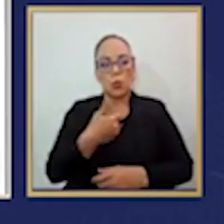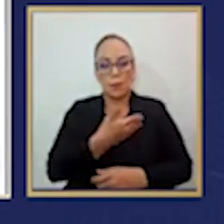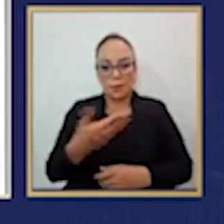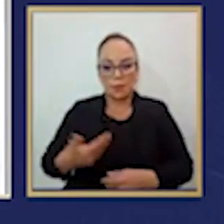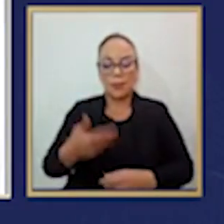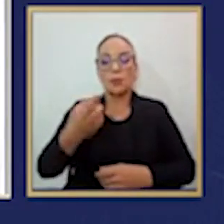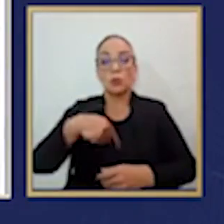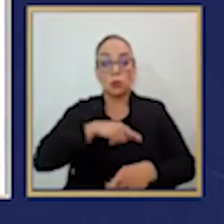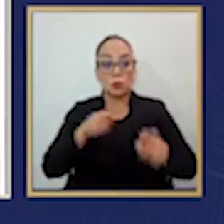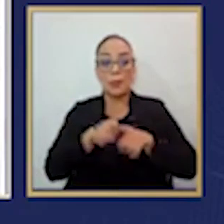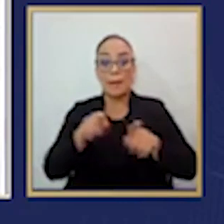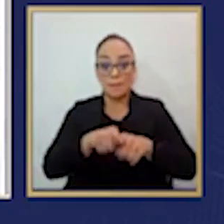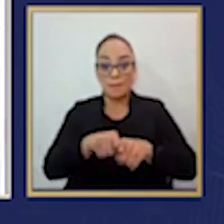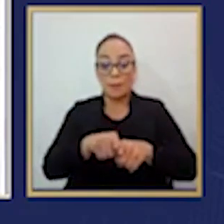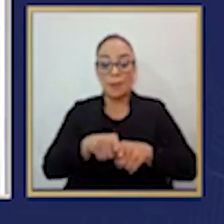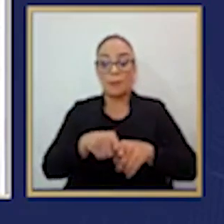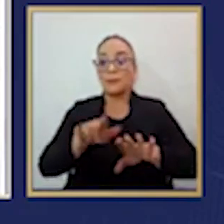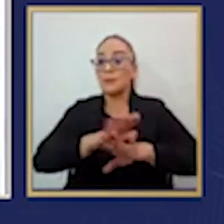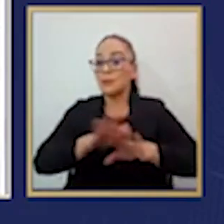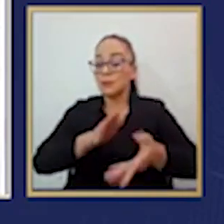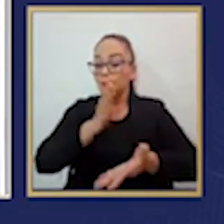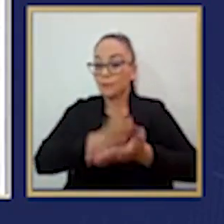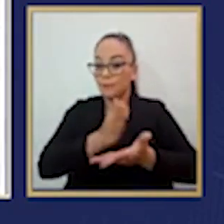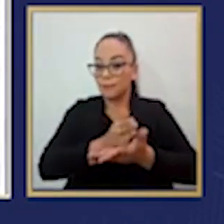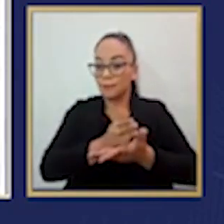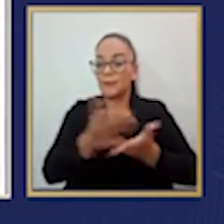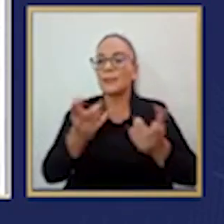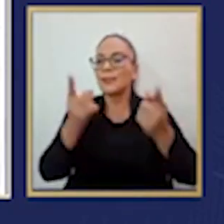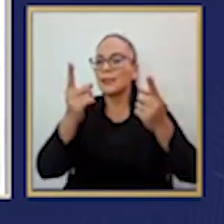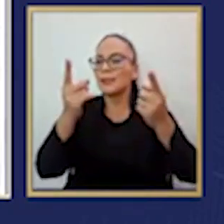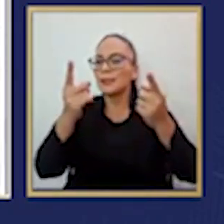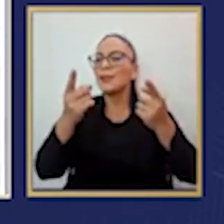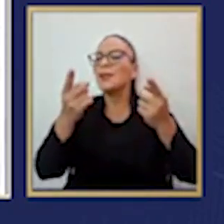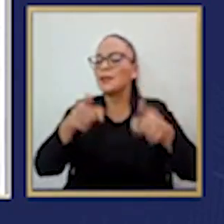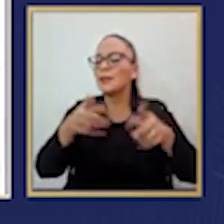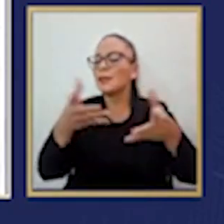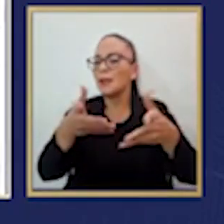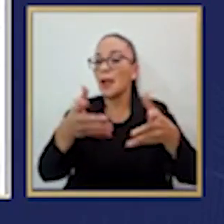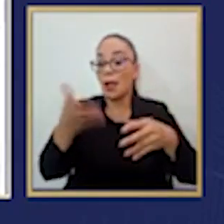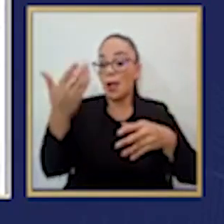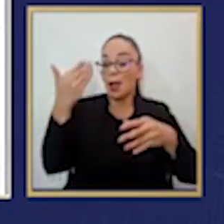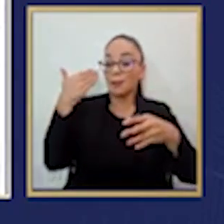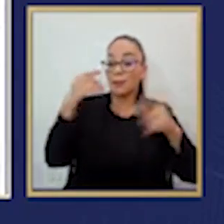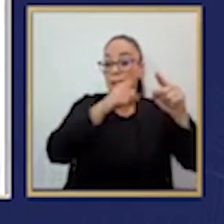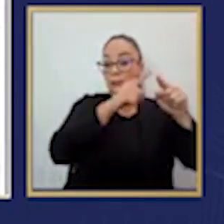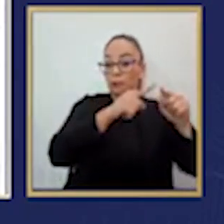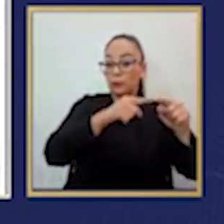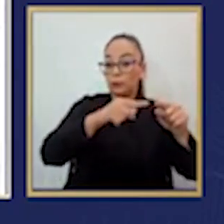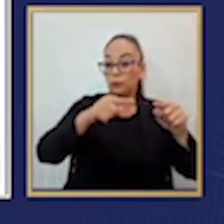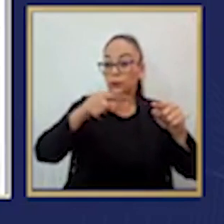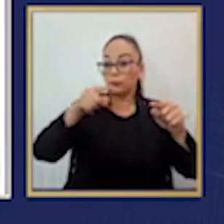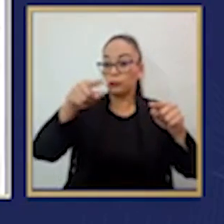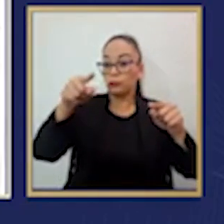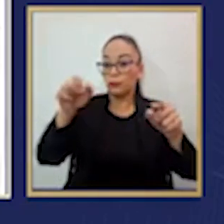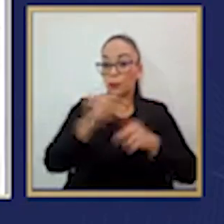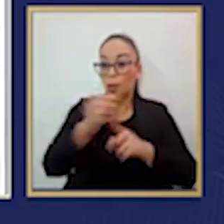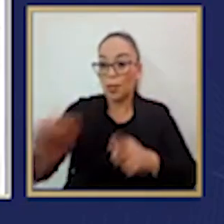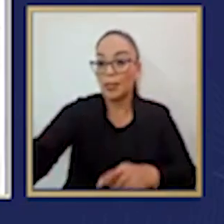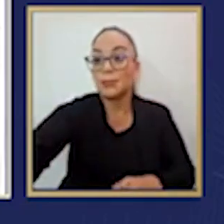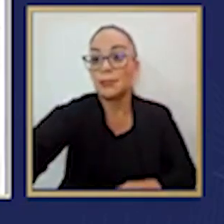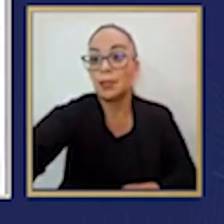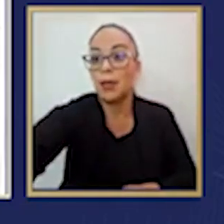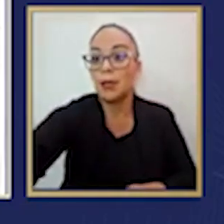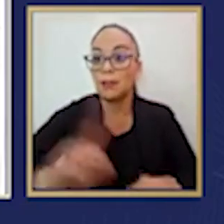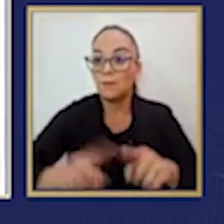también el escenario de ascenso que se venía dando en diferentes partes de nuestro país, muy